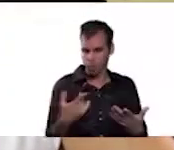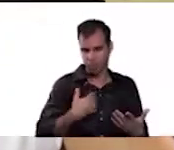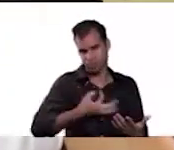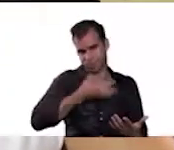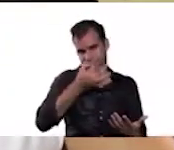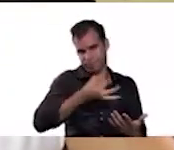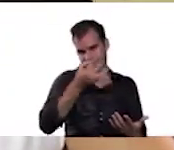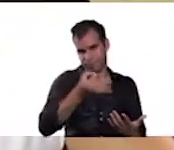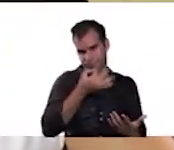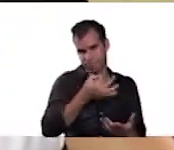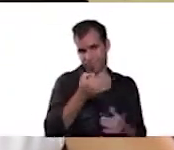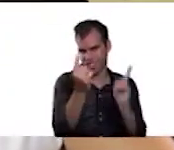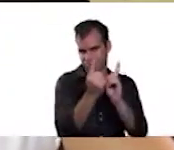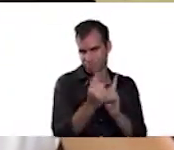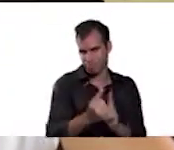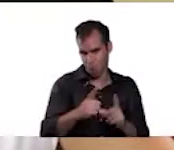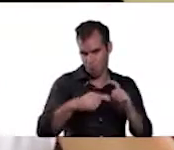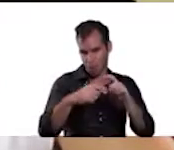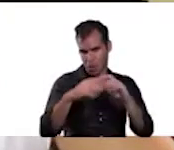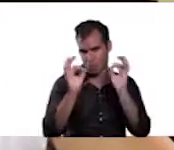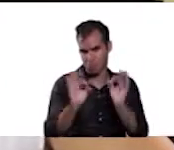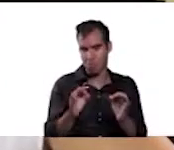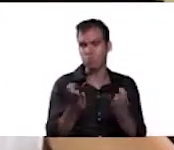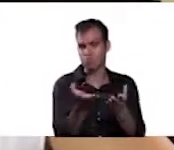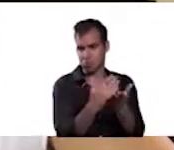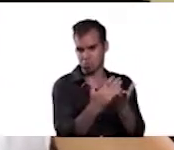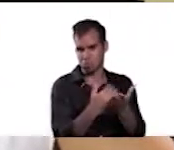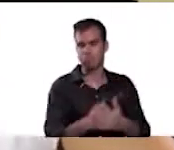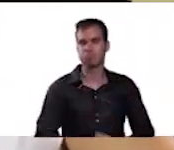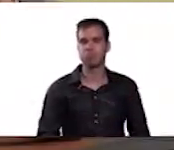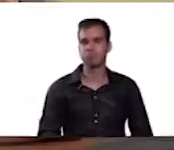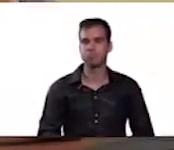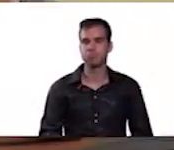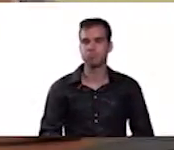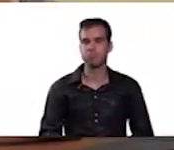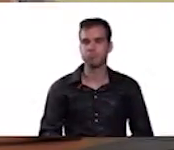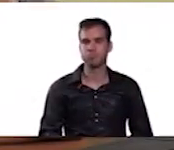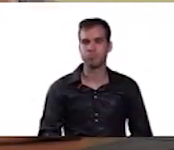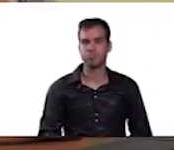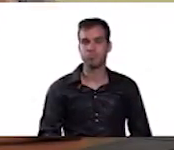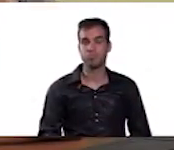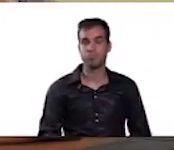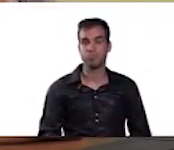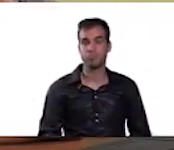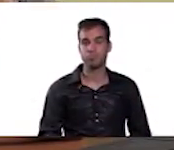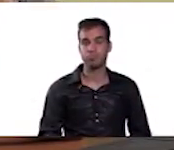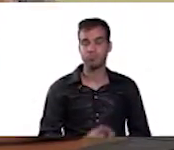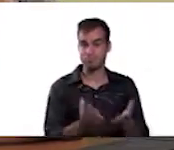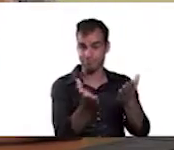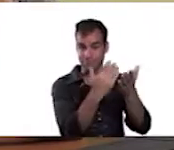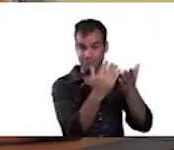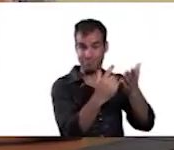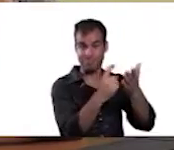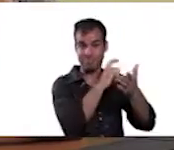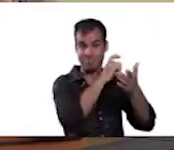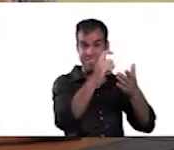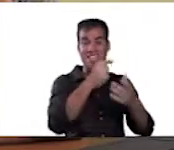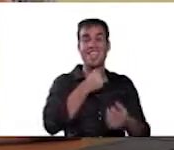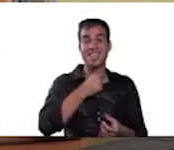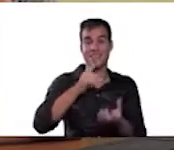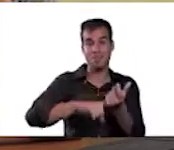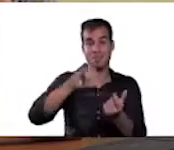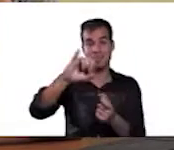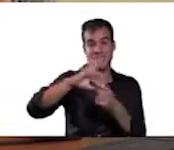los libros de texto, en cada uno de los que les mencioné anteriormente. El epígrafe